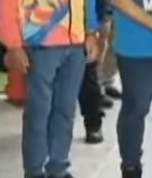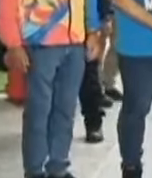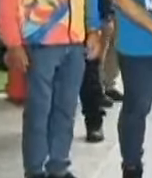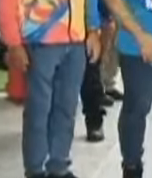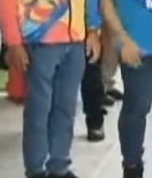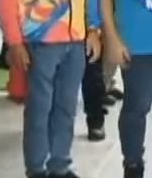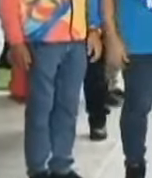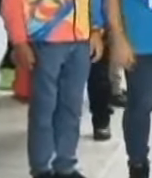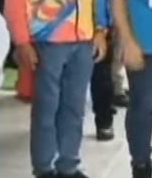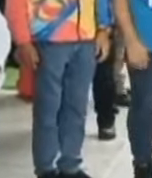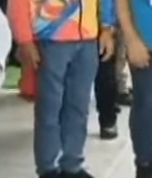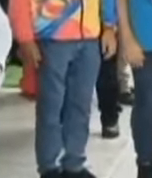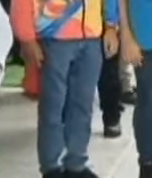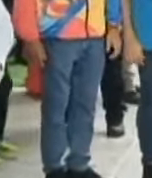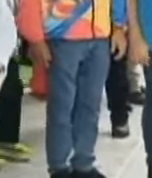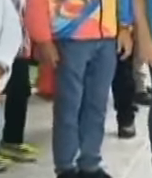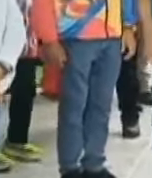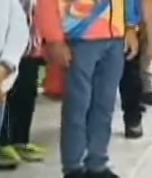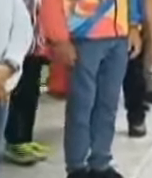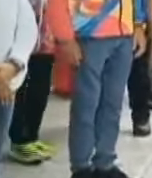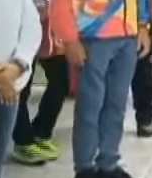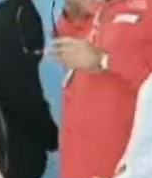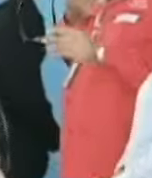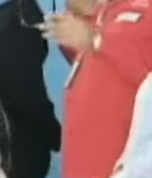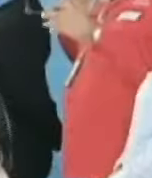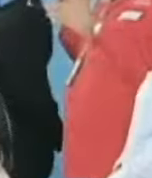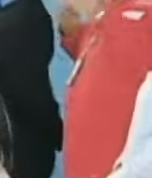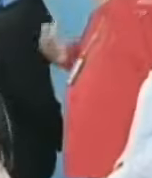Ben App,